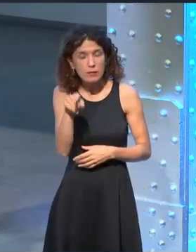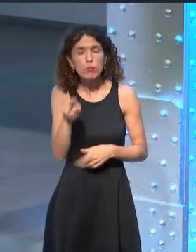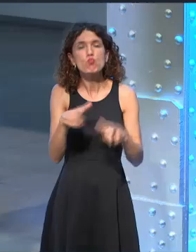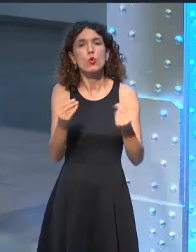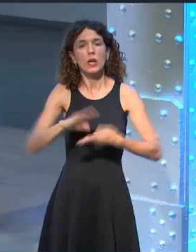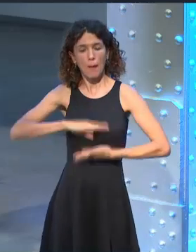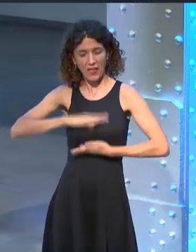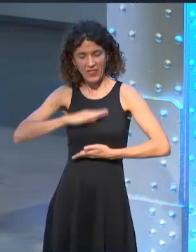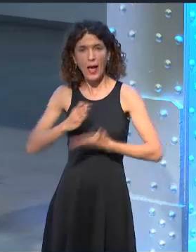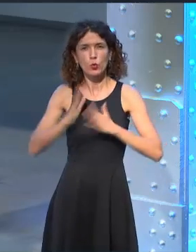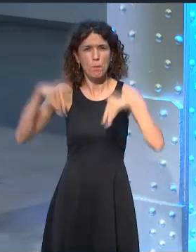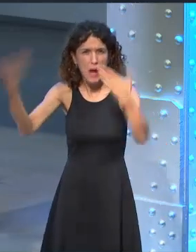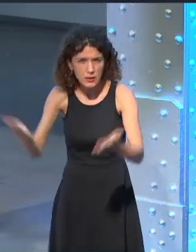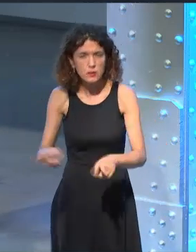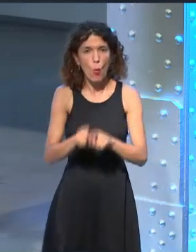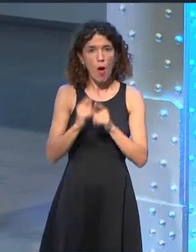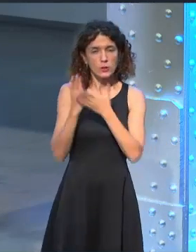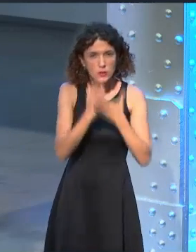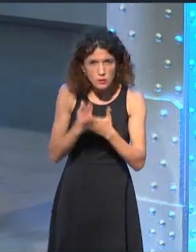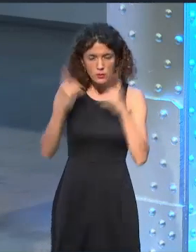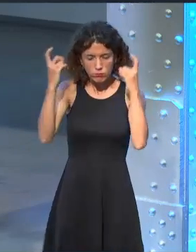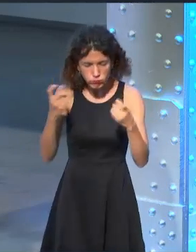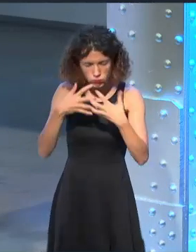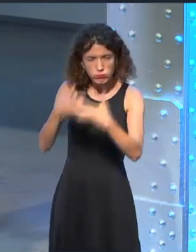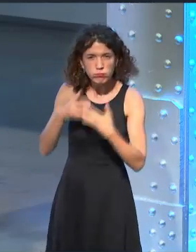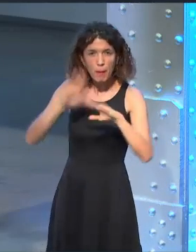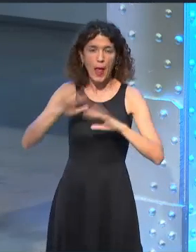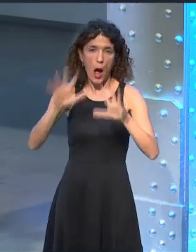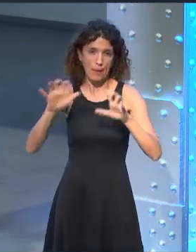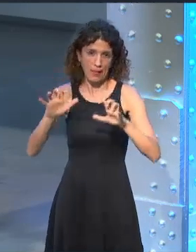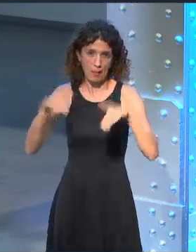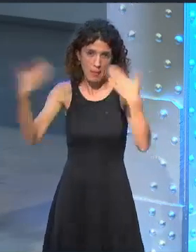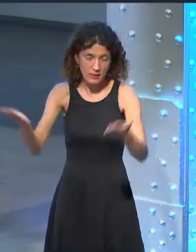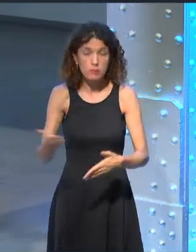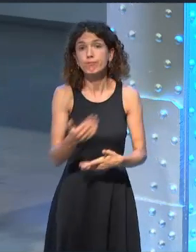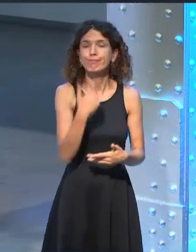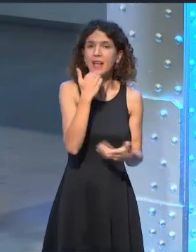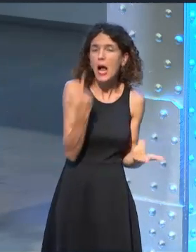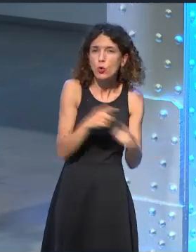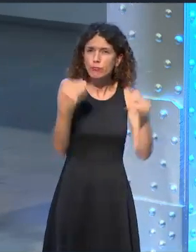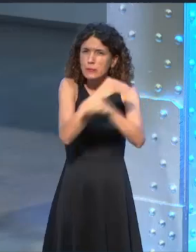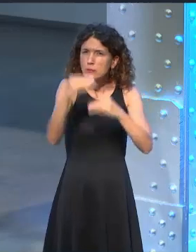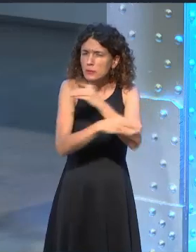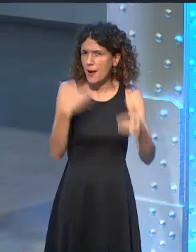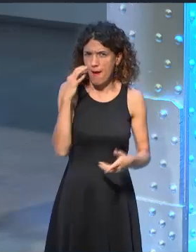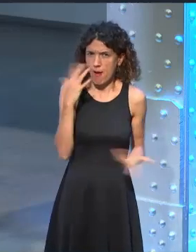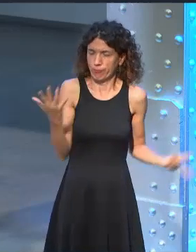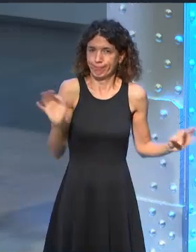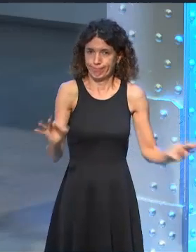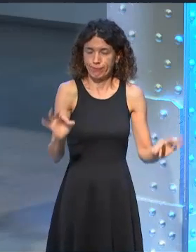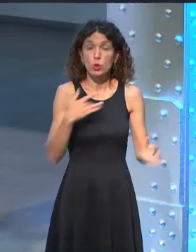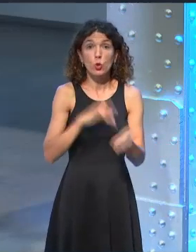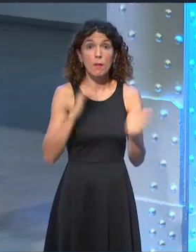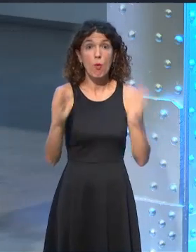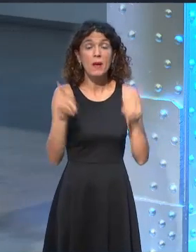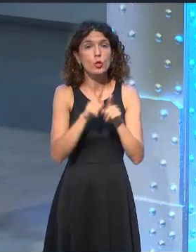mucha más capacidad de estudio, o sea, tenían constancia, tenían perseverancia para aprender, ¿no? Es decir, que algo no cuadra. Hay un momento en que